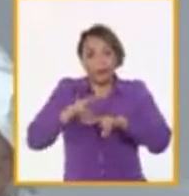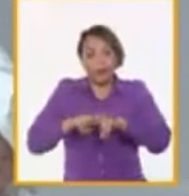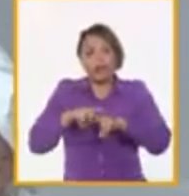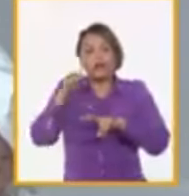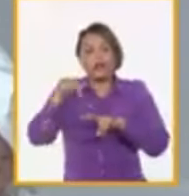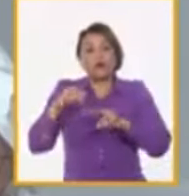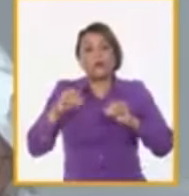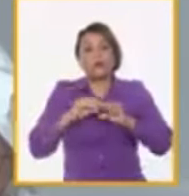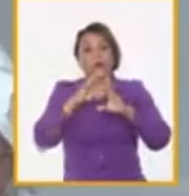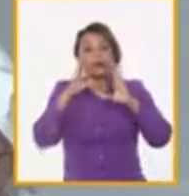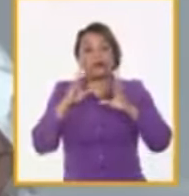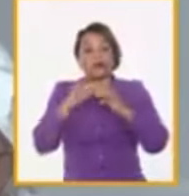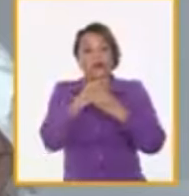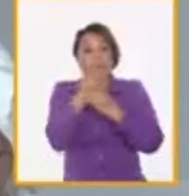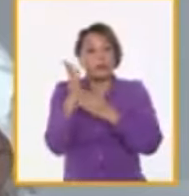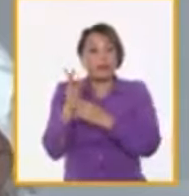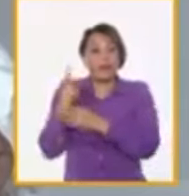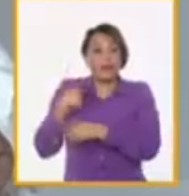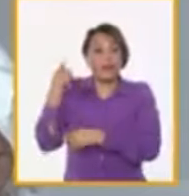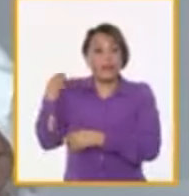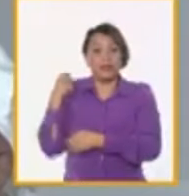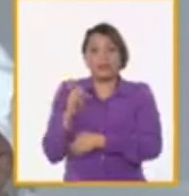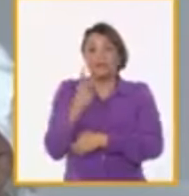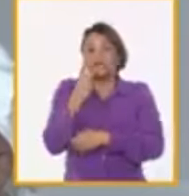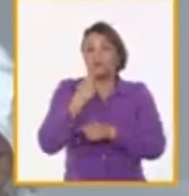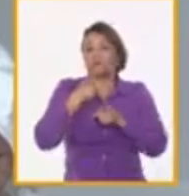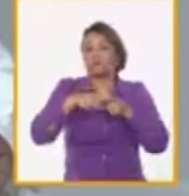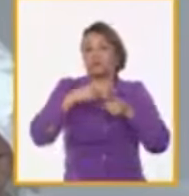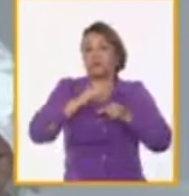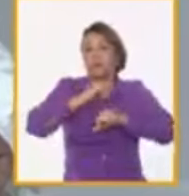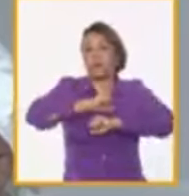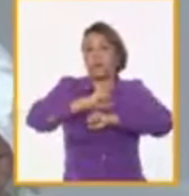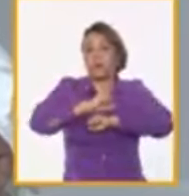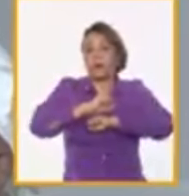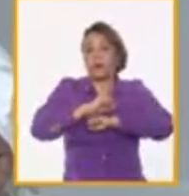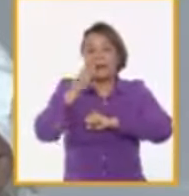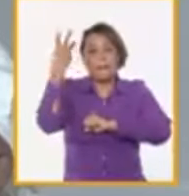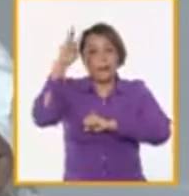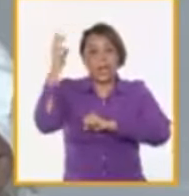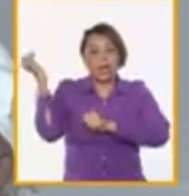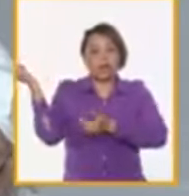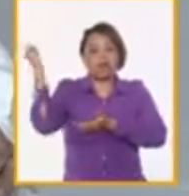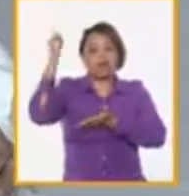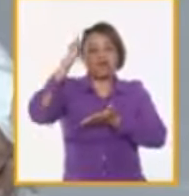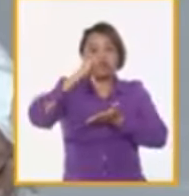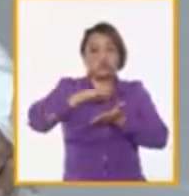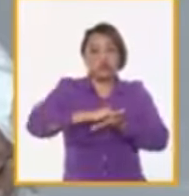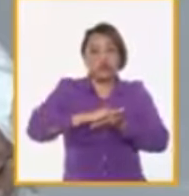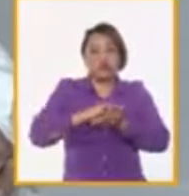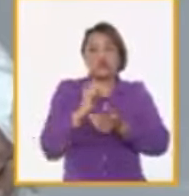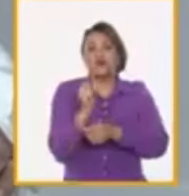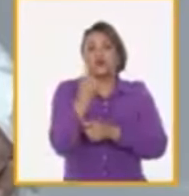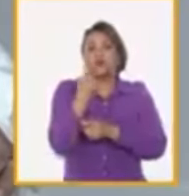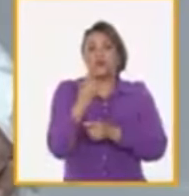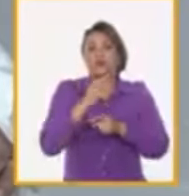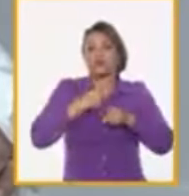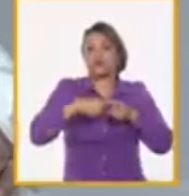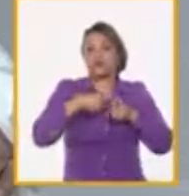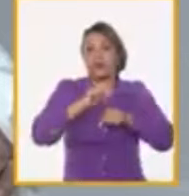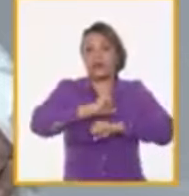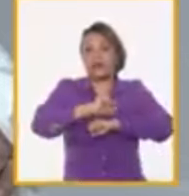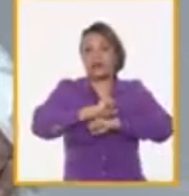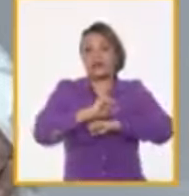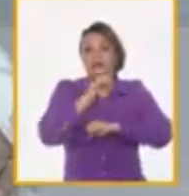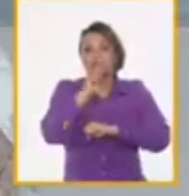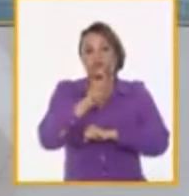de ayer 2 equipos de bombeo desde México, un equipo de 250 litros